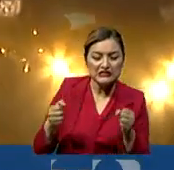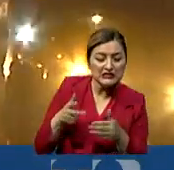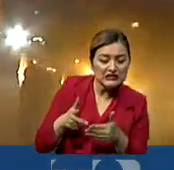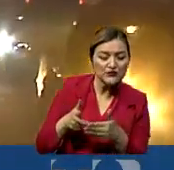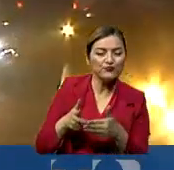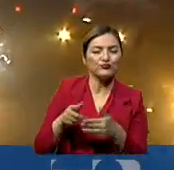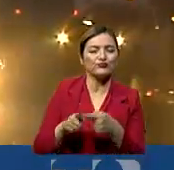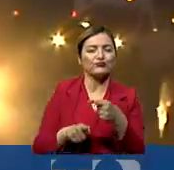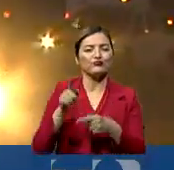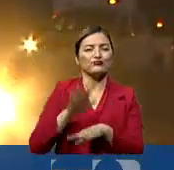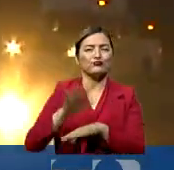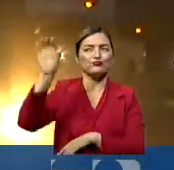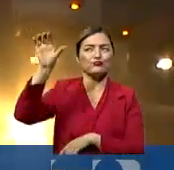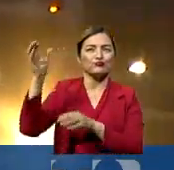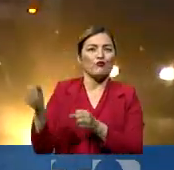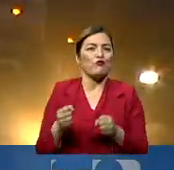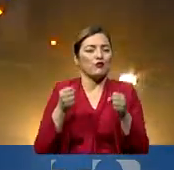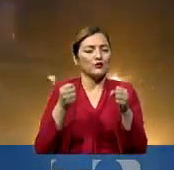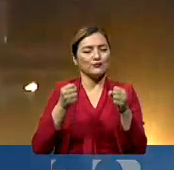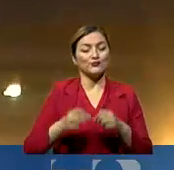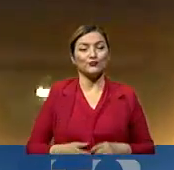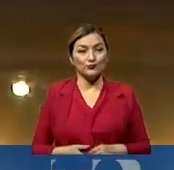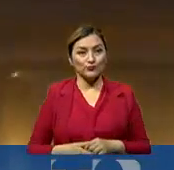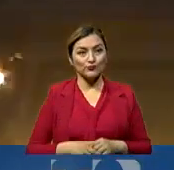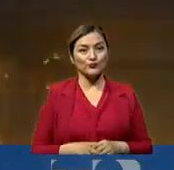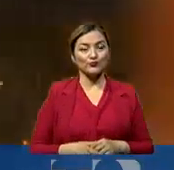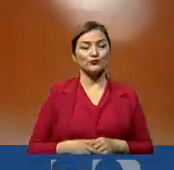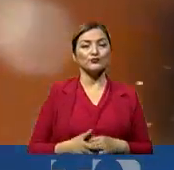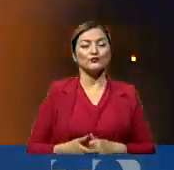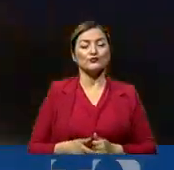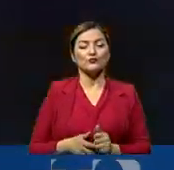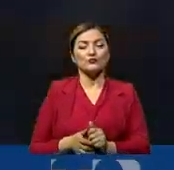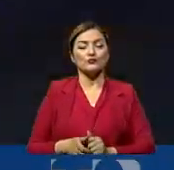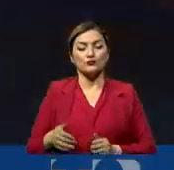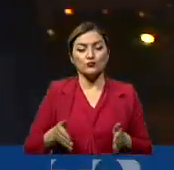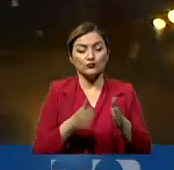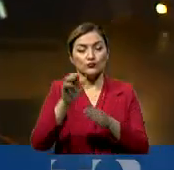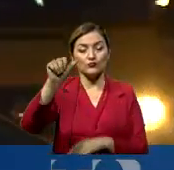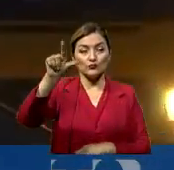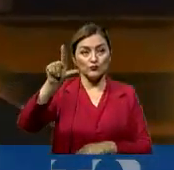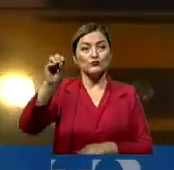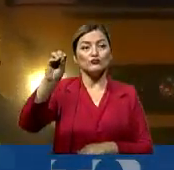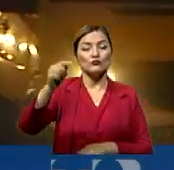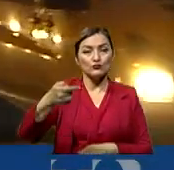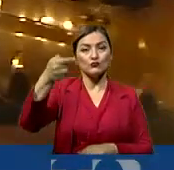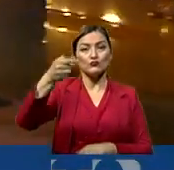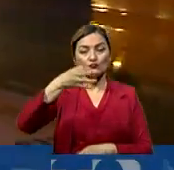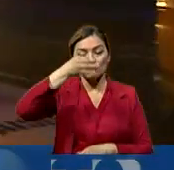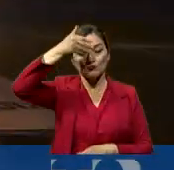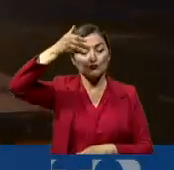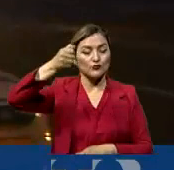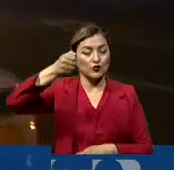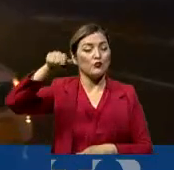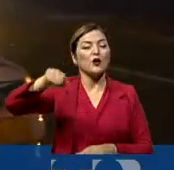los resultados del fuerte temporal invernal. La vía, reiteramos, la LOAC Santo Domingo ya se encuentra habilitada.